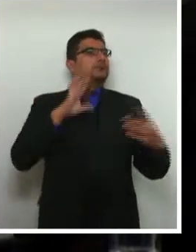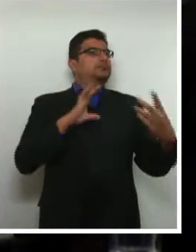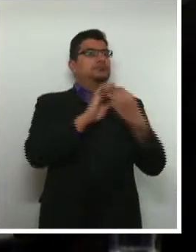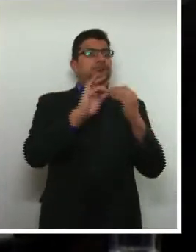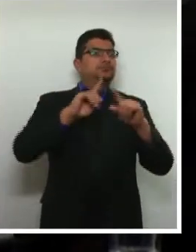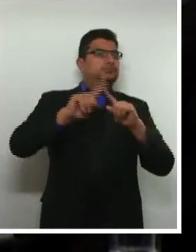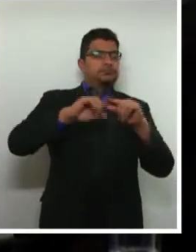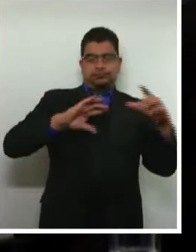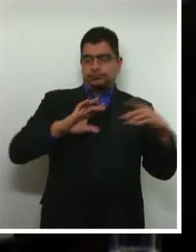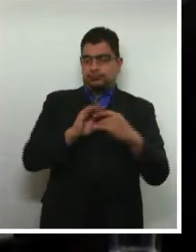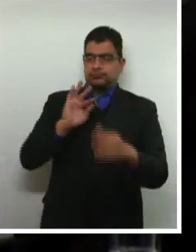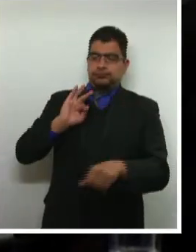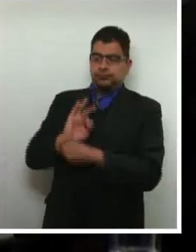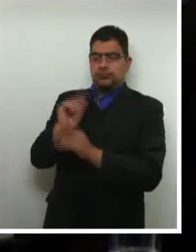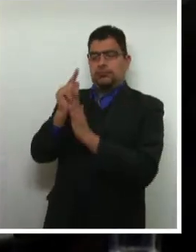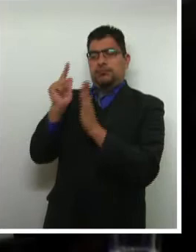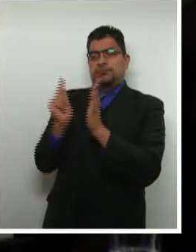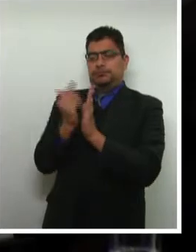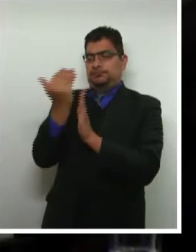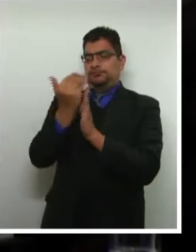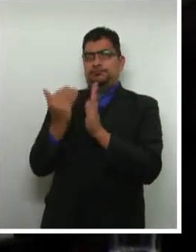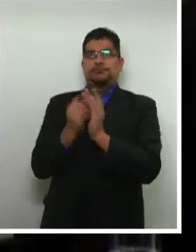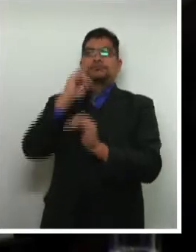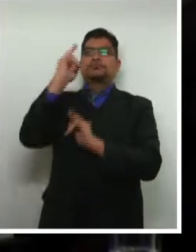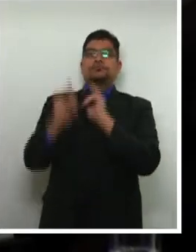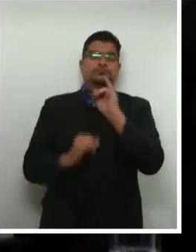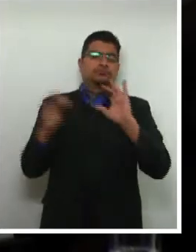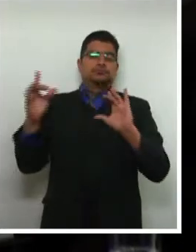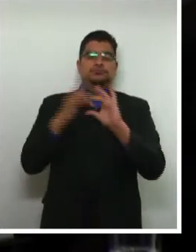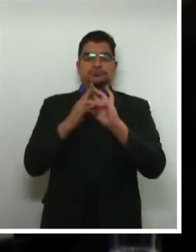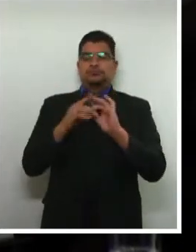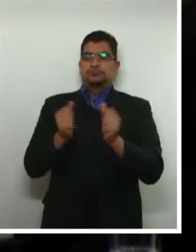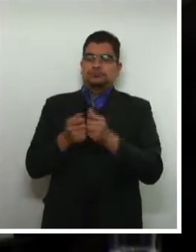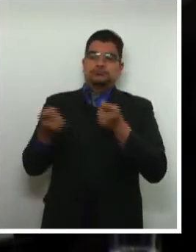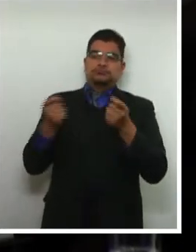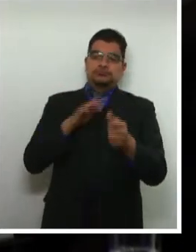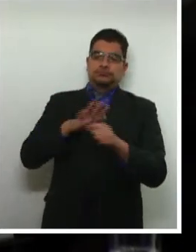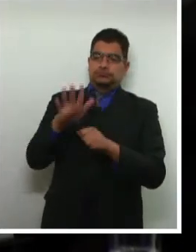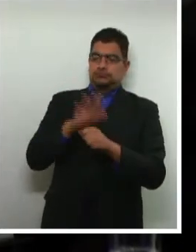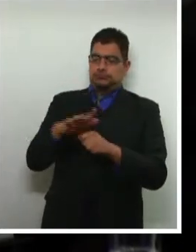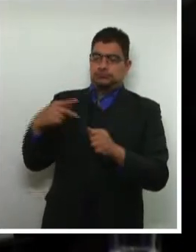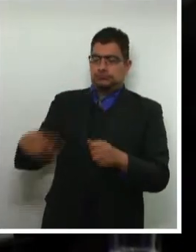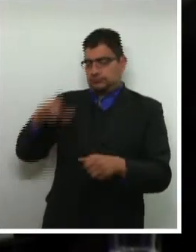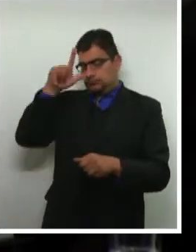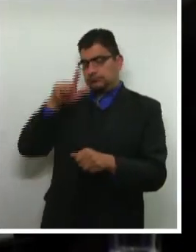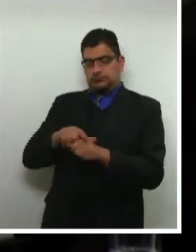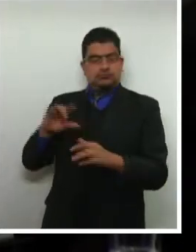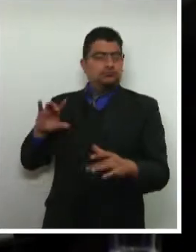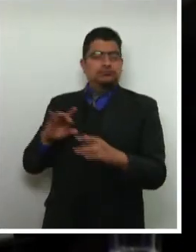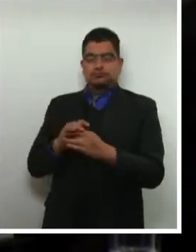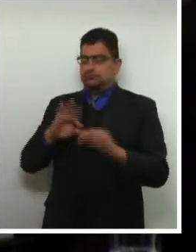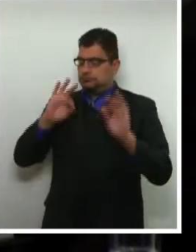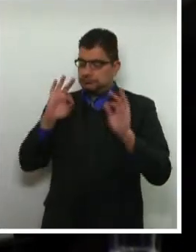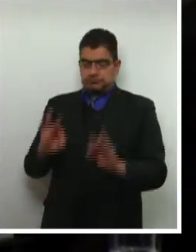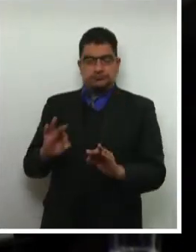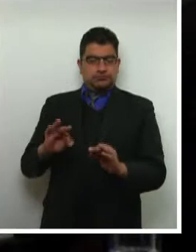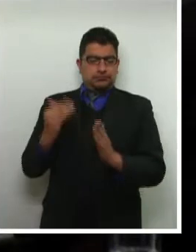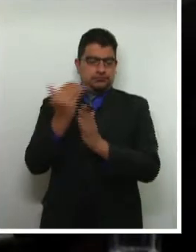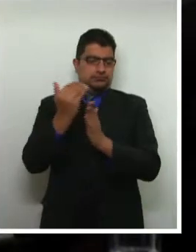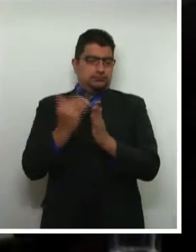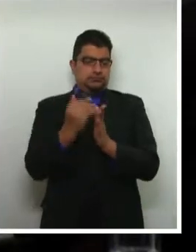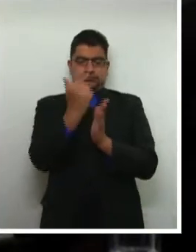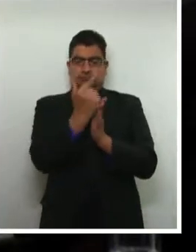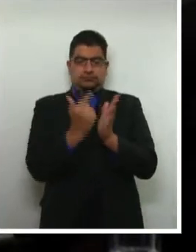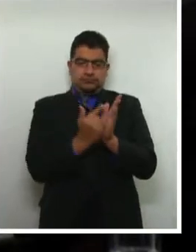dar cumplimiento a las leyes e instrumentos internacionales que regulan el patrimonio cultural, que tendrá las características